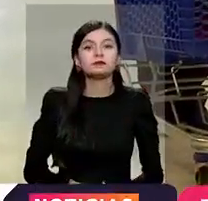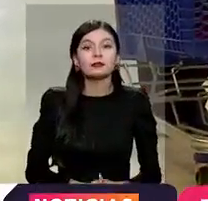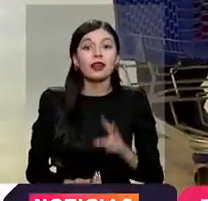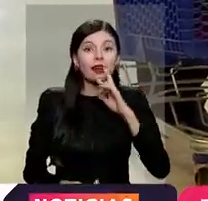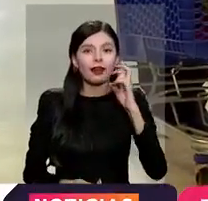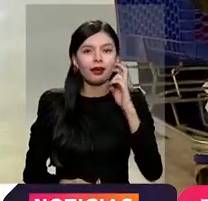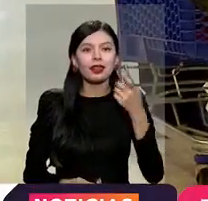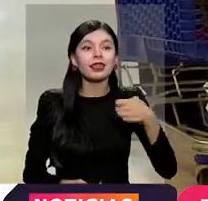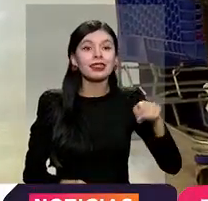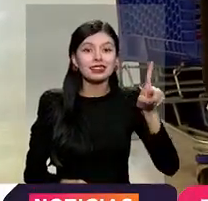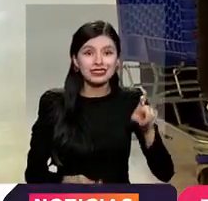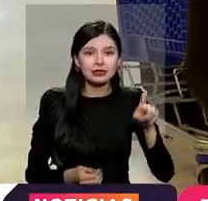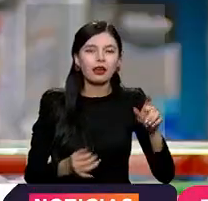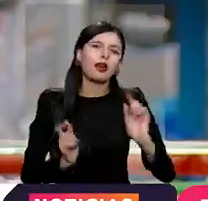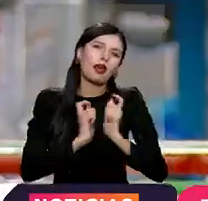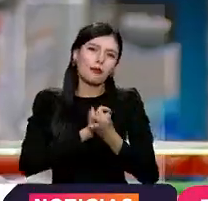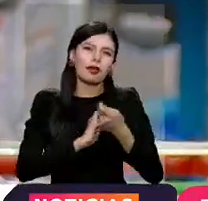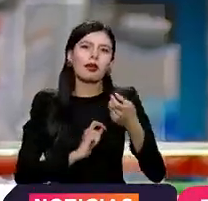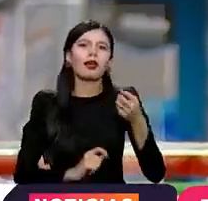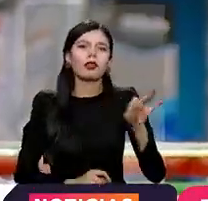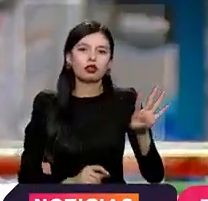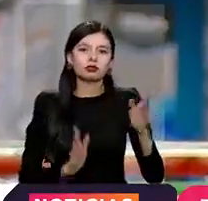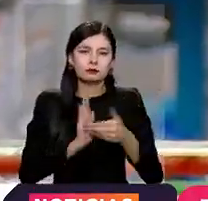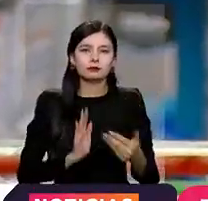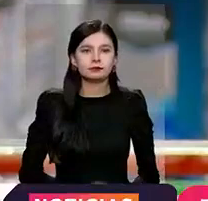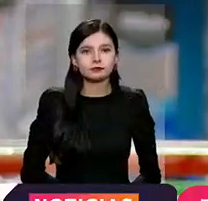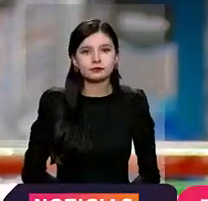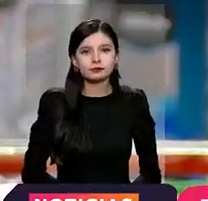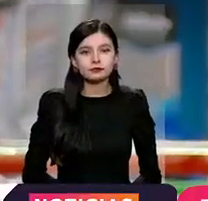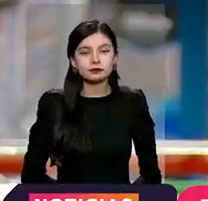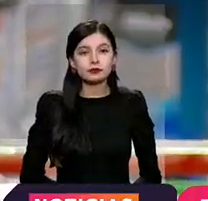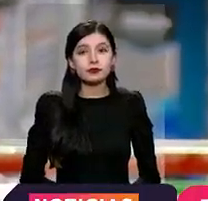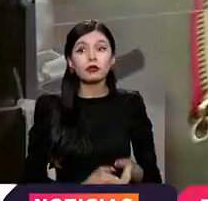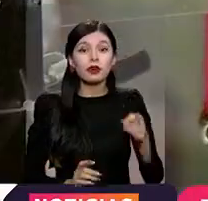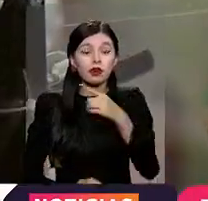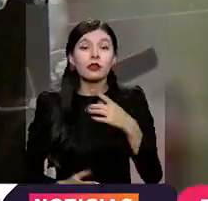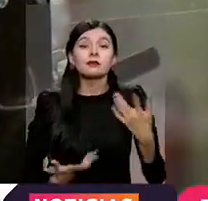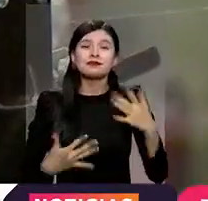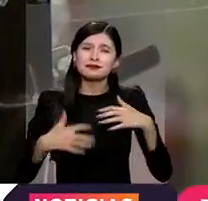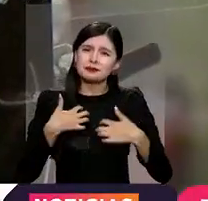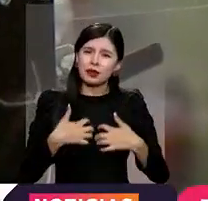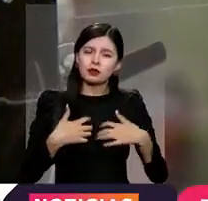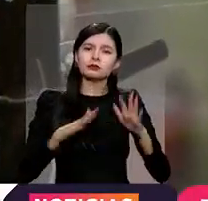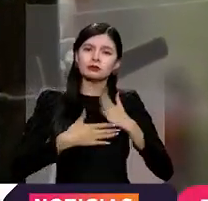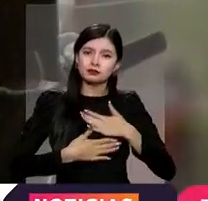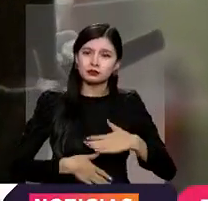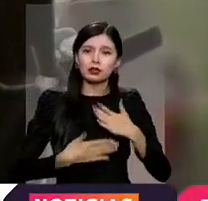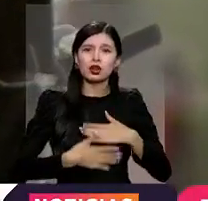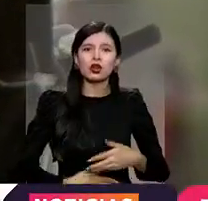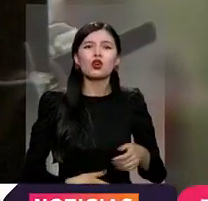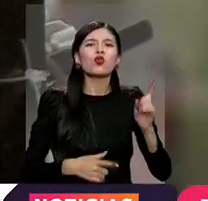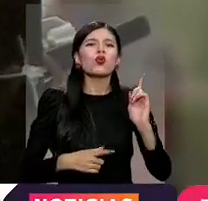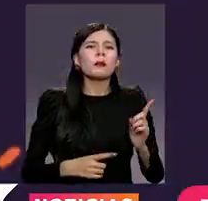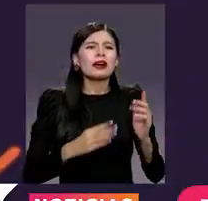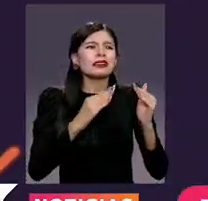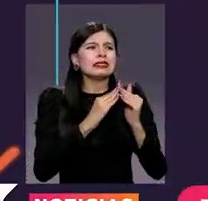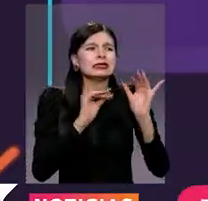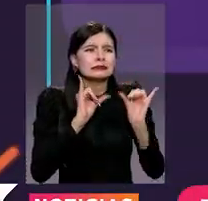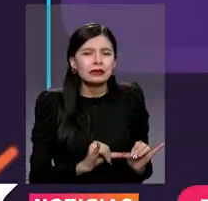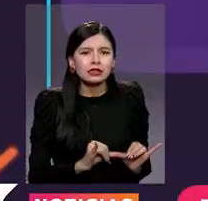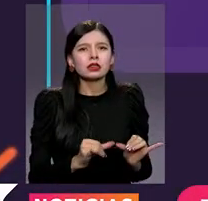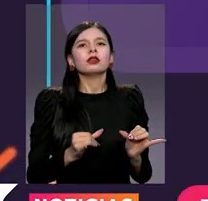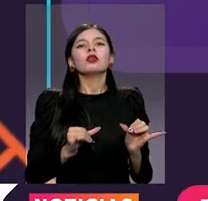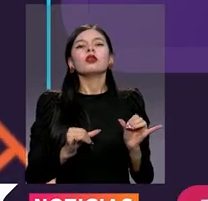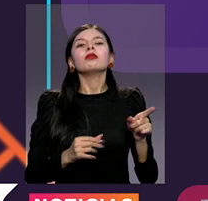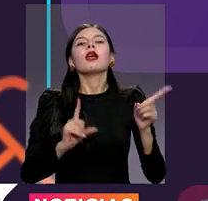de productos con efectos tranquilizantes, es decir, aquellos que buscan reducir el nerviosismo y la ansiedad generados por el confinamiento. También